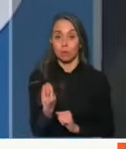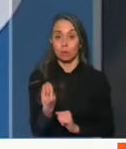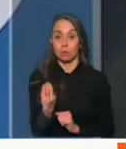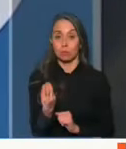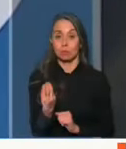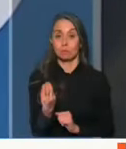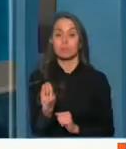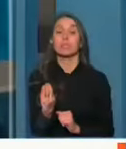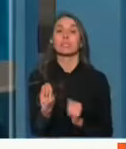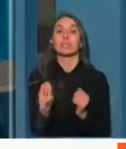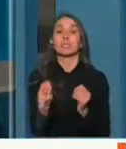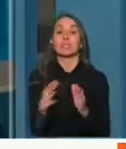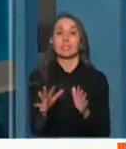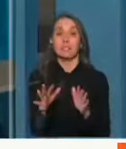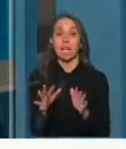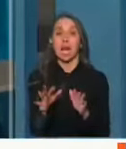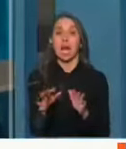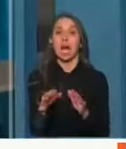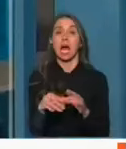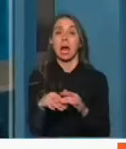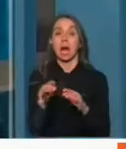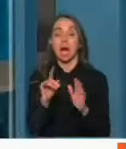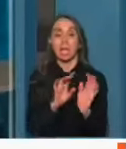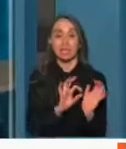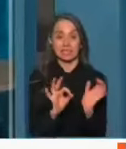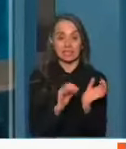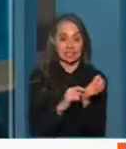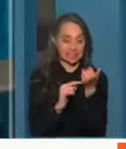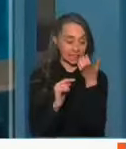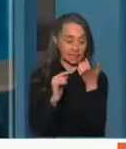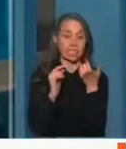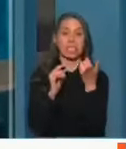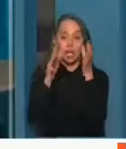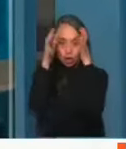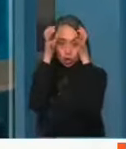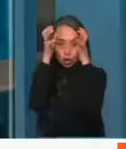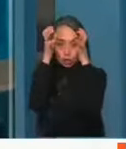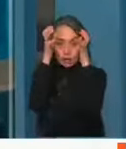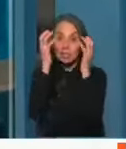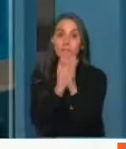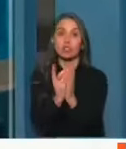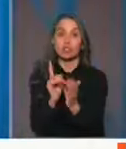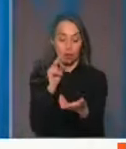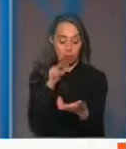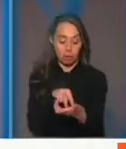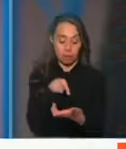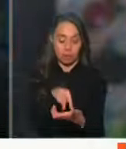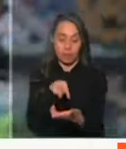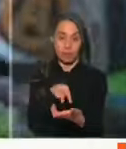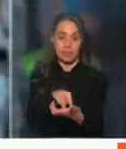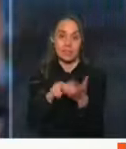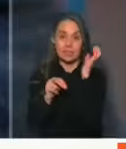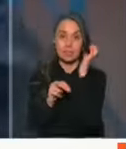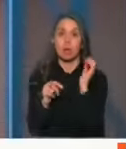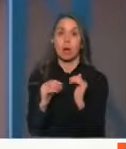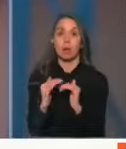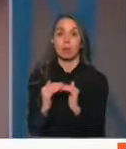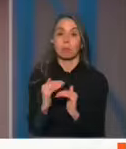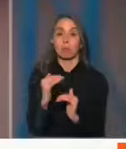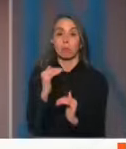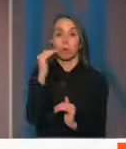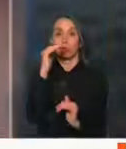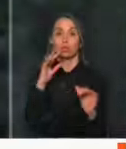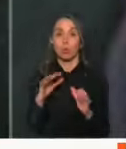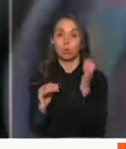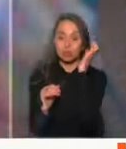ámbito, porque ya se concentran un poco más en el tema de los estudios, ya no están tanto rato con el tema del celular. Estábamos viendo un aumento significativo del